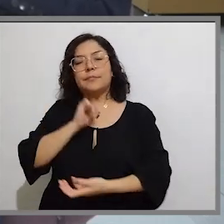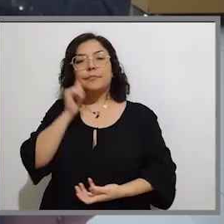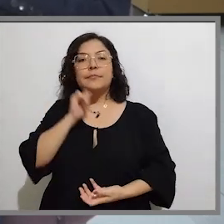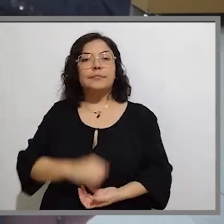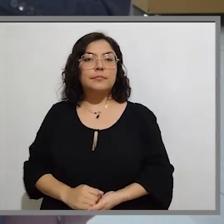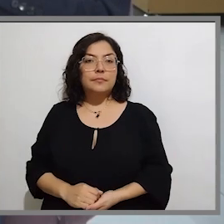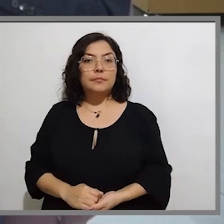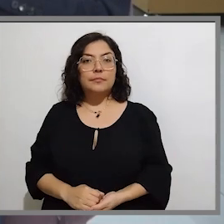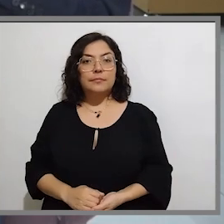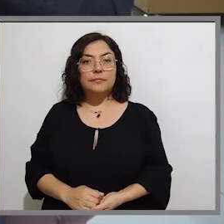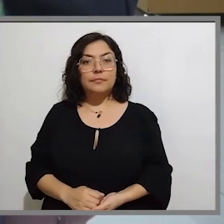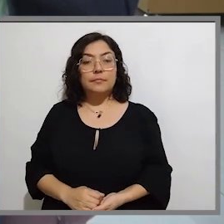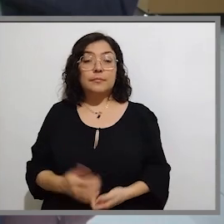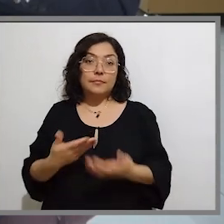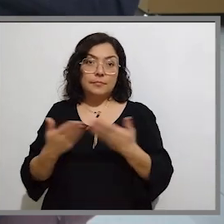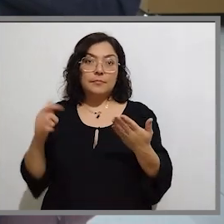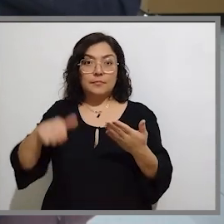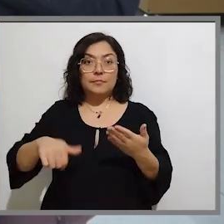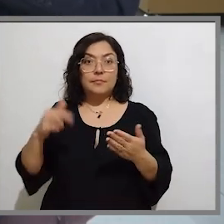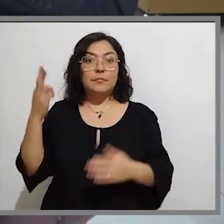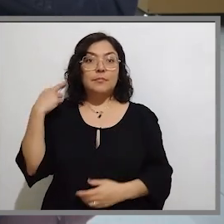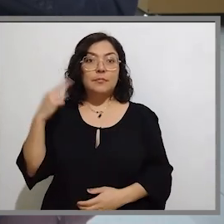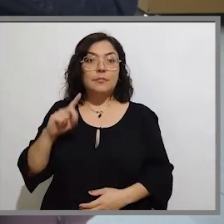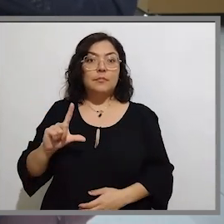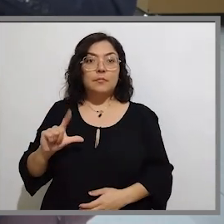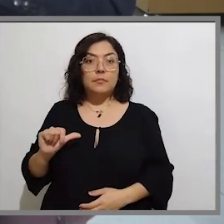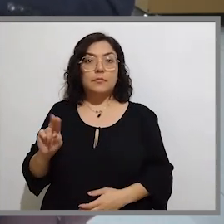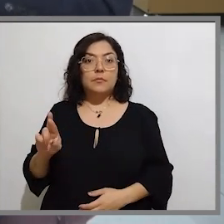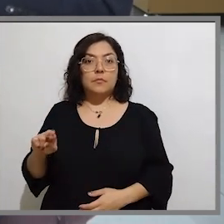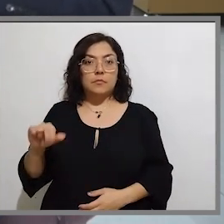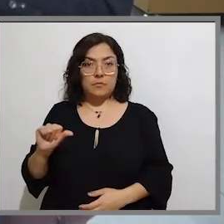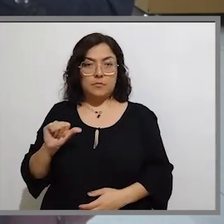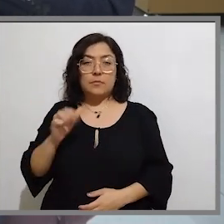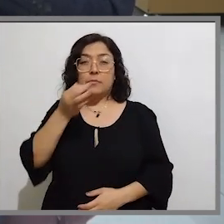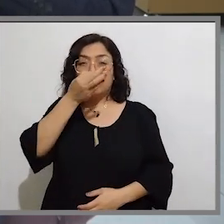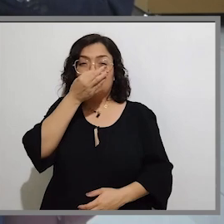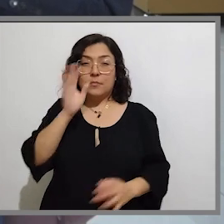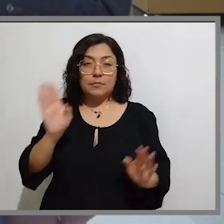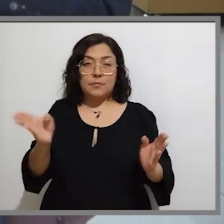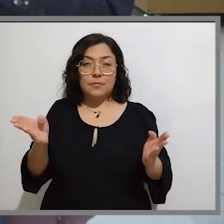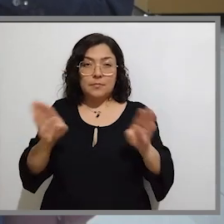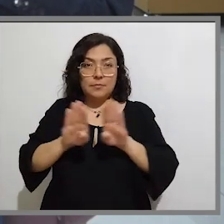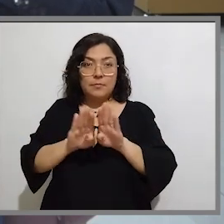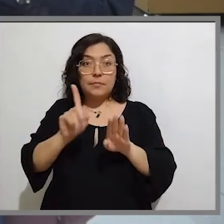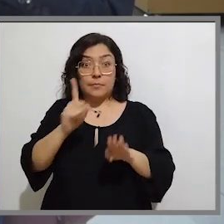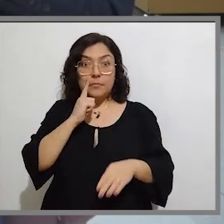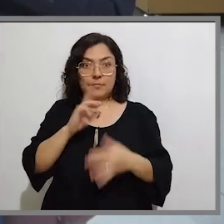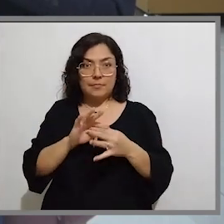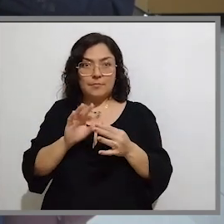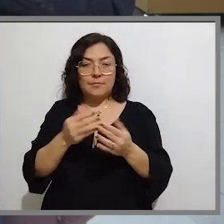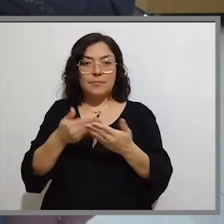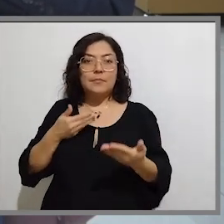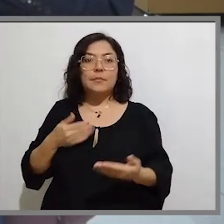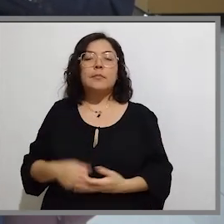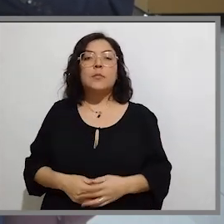obras editoriales. Para ir cerrando este programa de la urna, les doy dos muy buenas noticias.